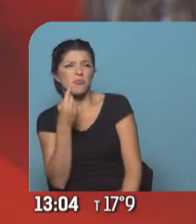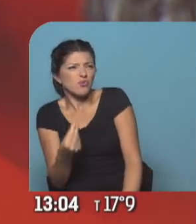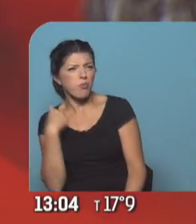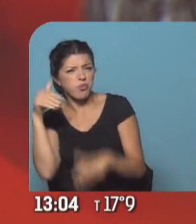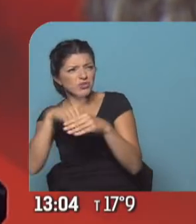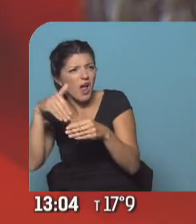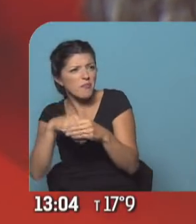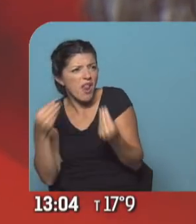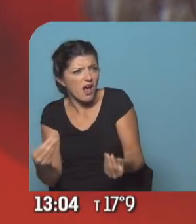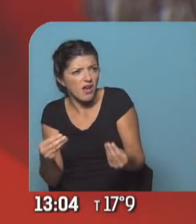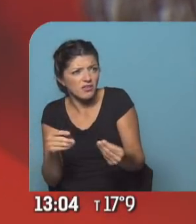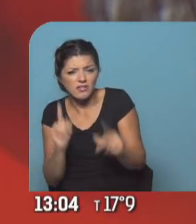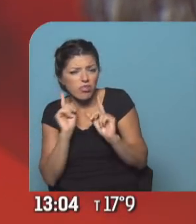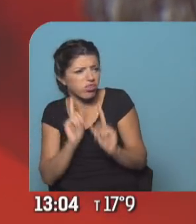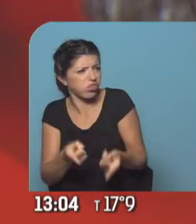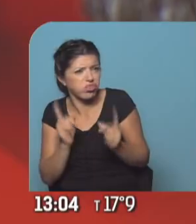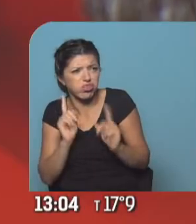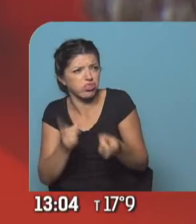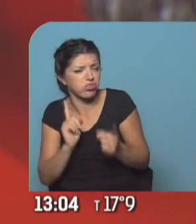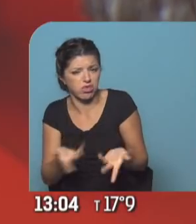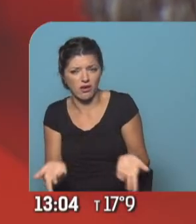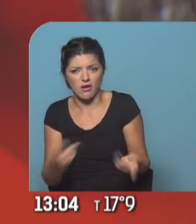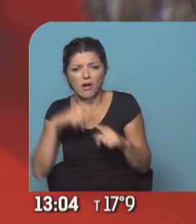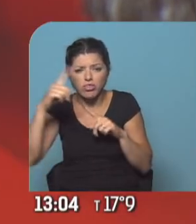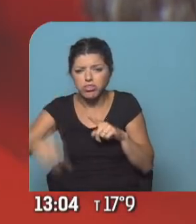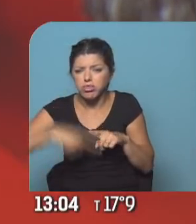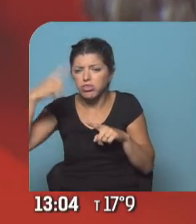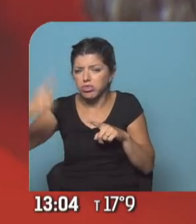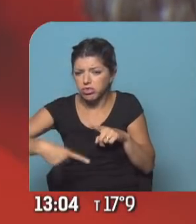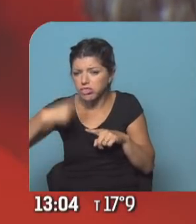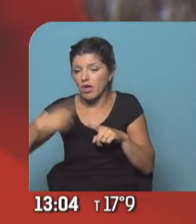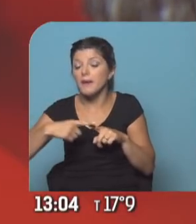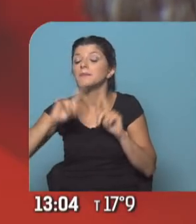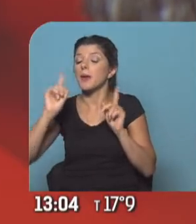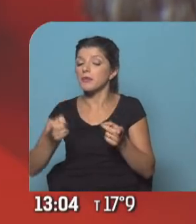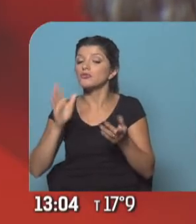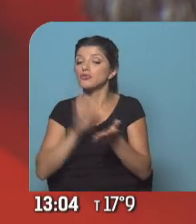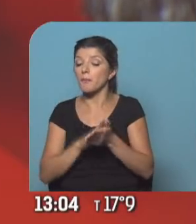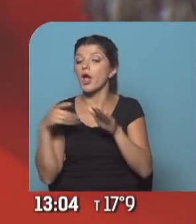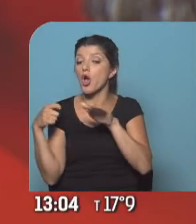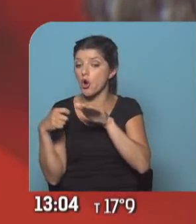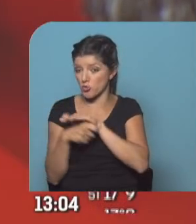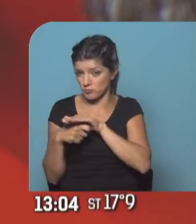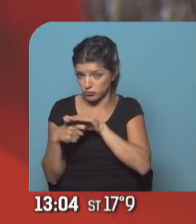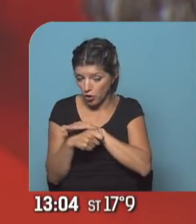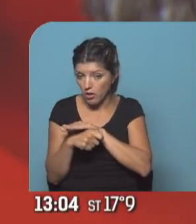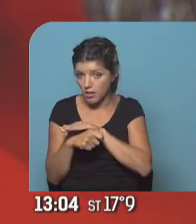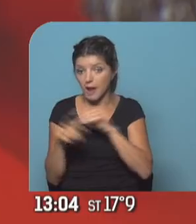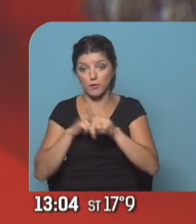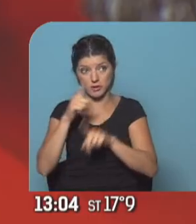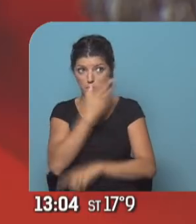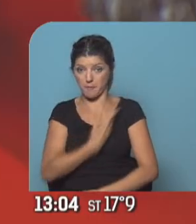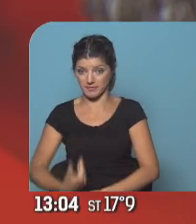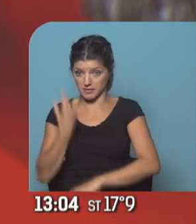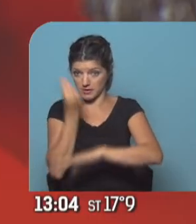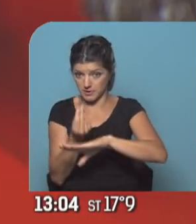es una respuesta textual en muchos casos. Un fenómeno nuevo también para Chile, la corrupción que ha habido durante el gobierno de Bachelet y también